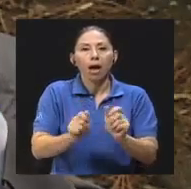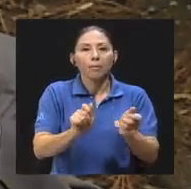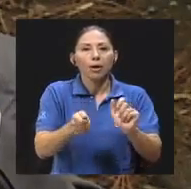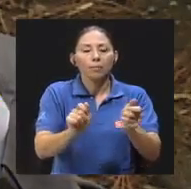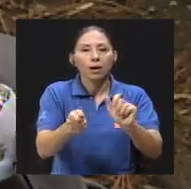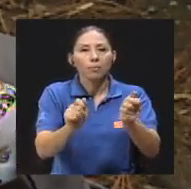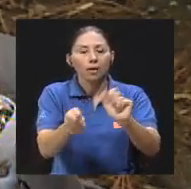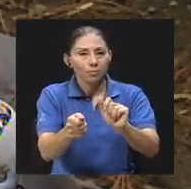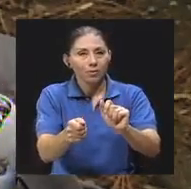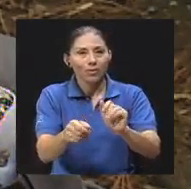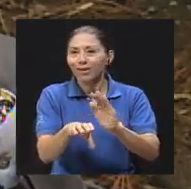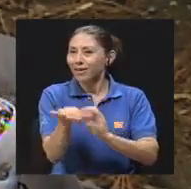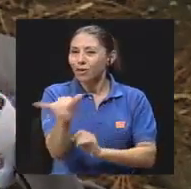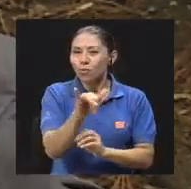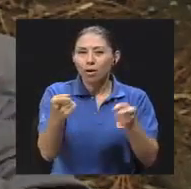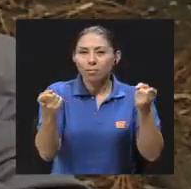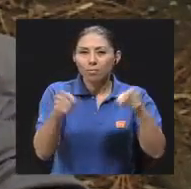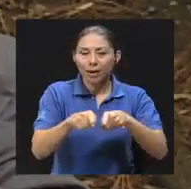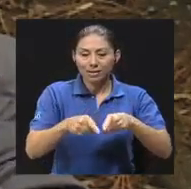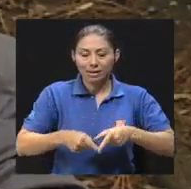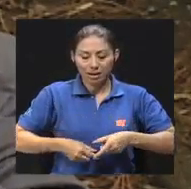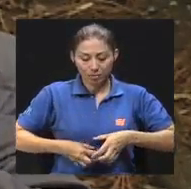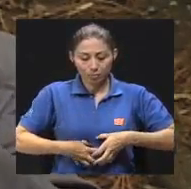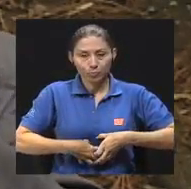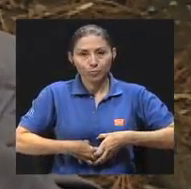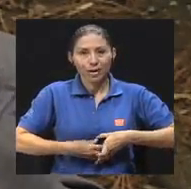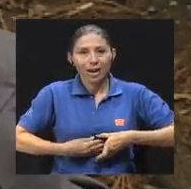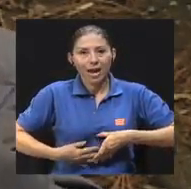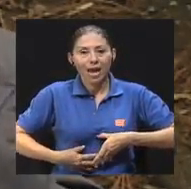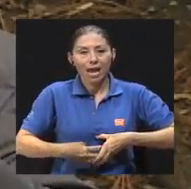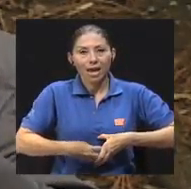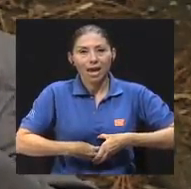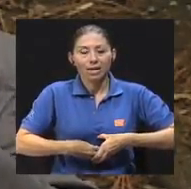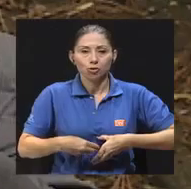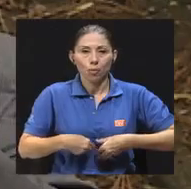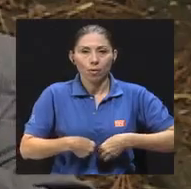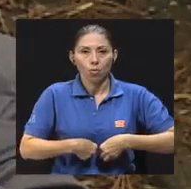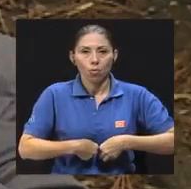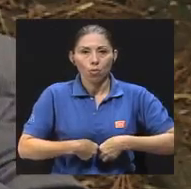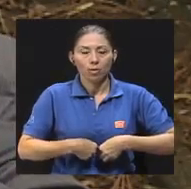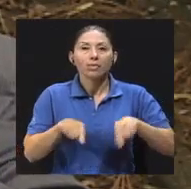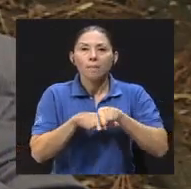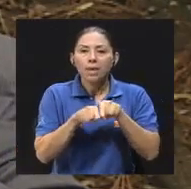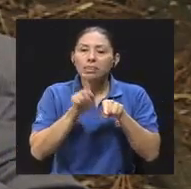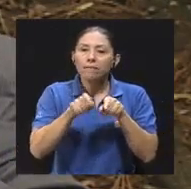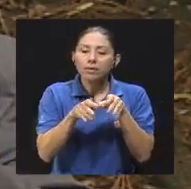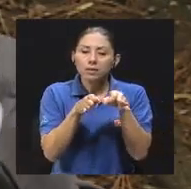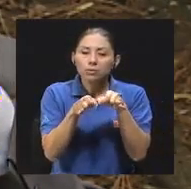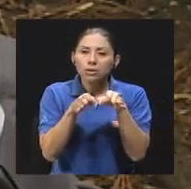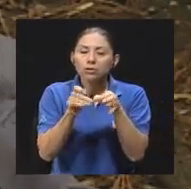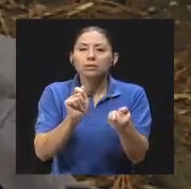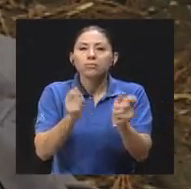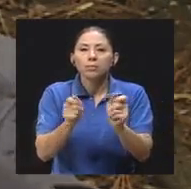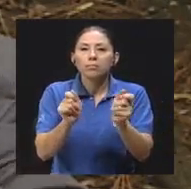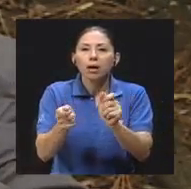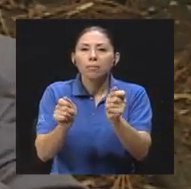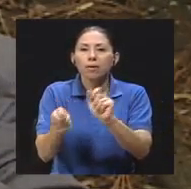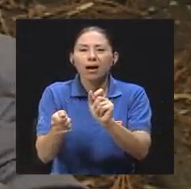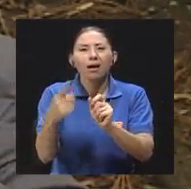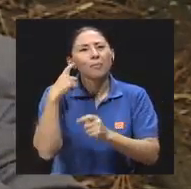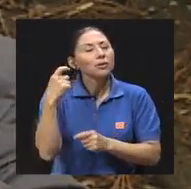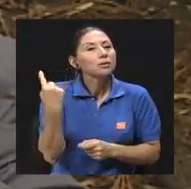Igual pasan con células que tenemos dentro del estómago, porque es el que más recibe tal vez mucha